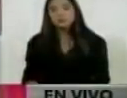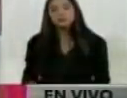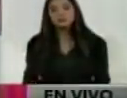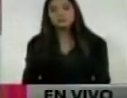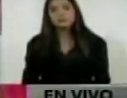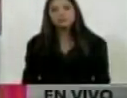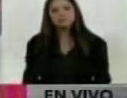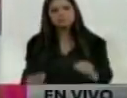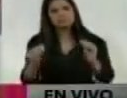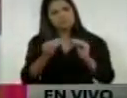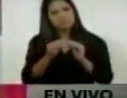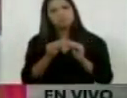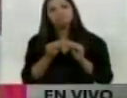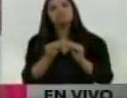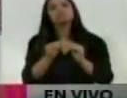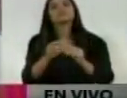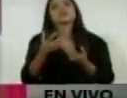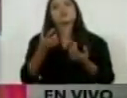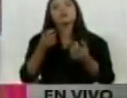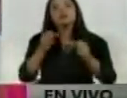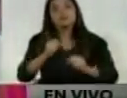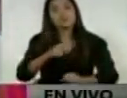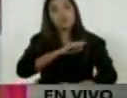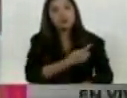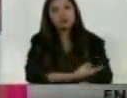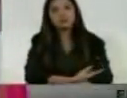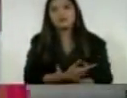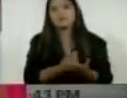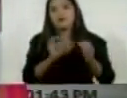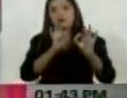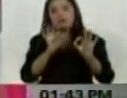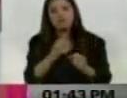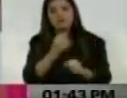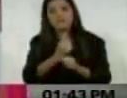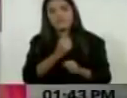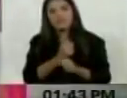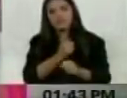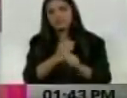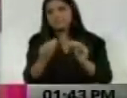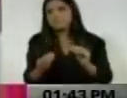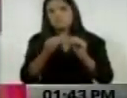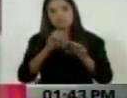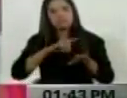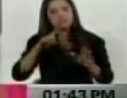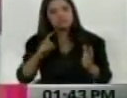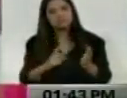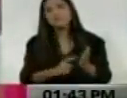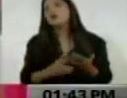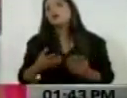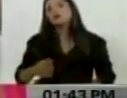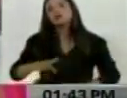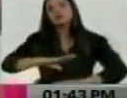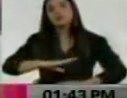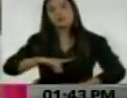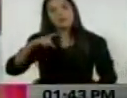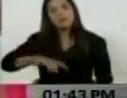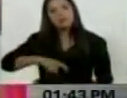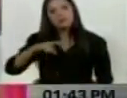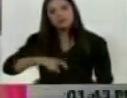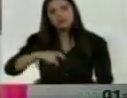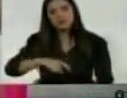tono con las capacidades, las potencialidades y en sintonía plena con la satisfacción de las